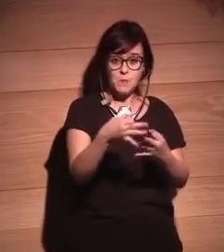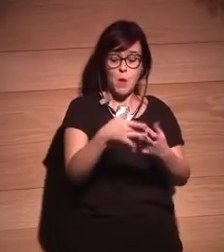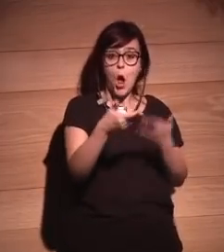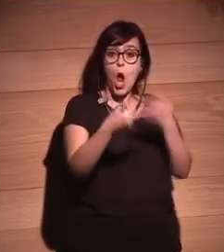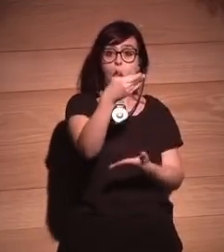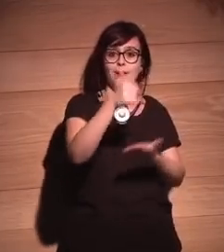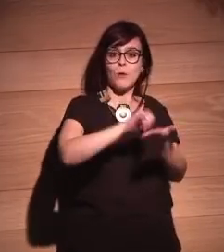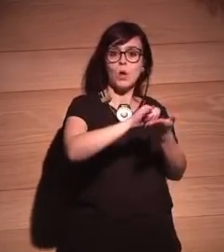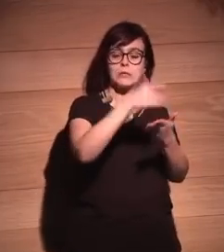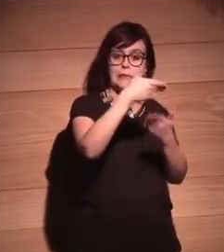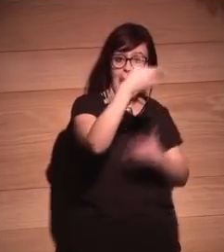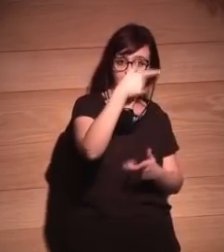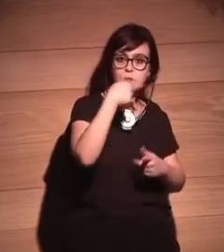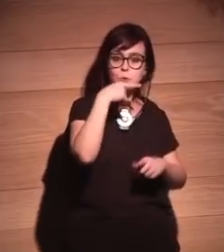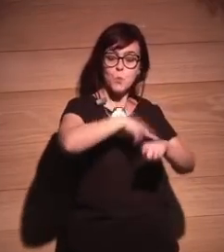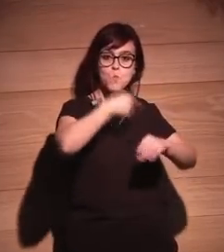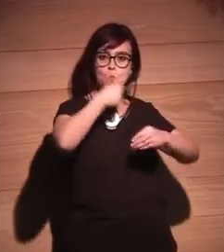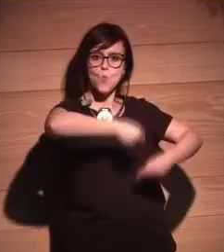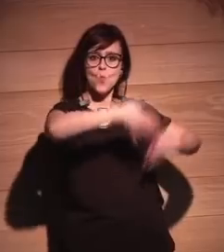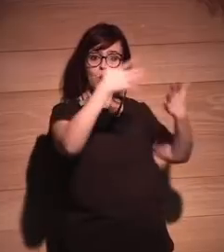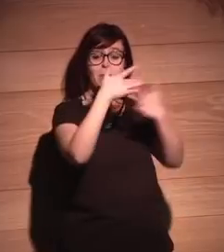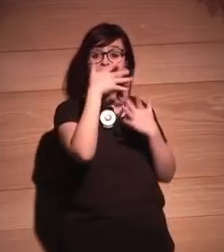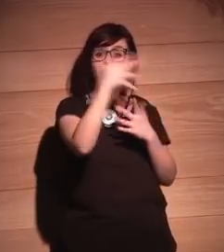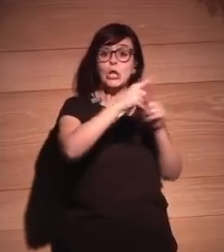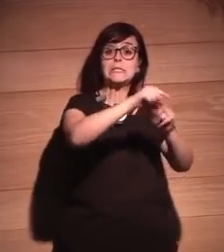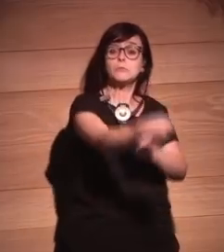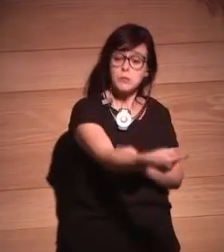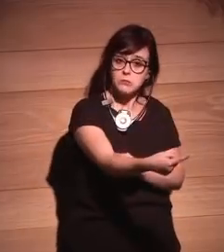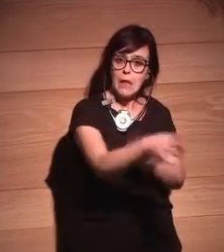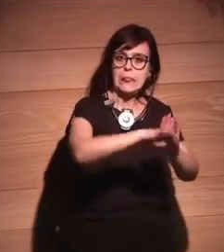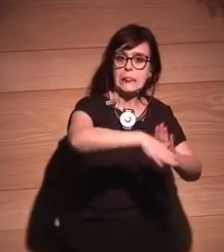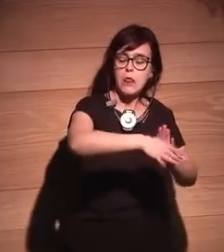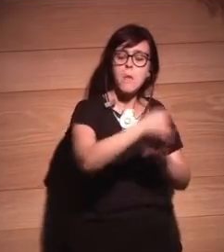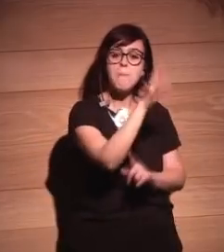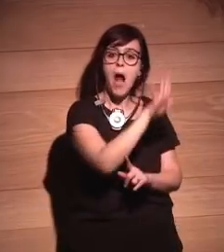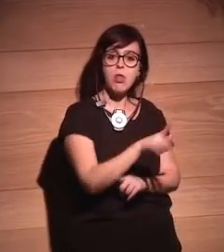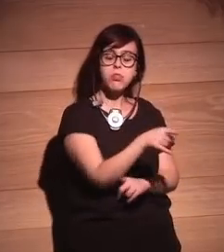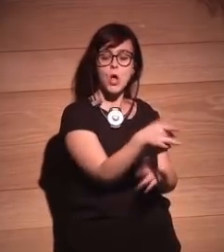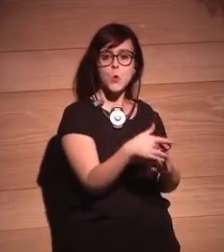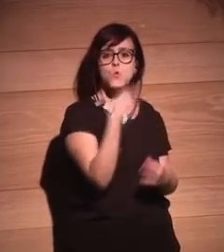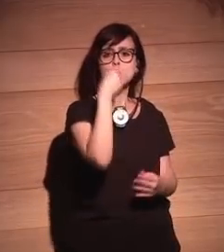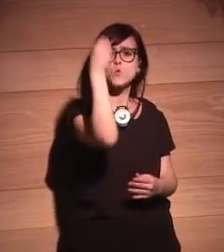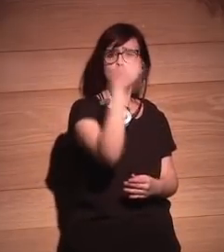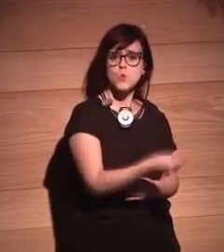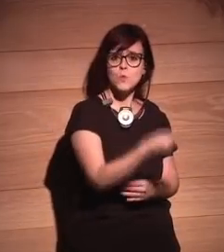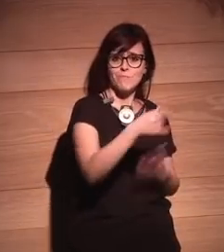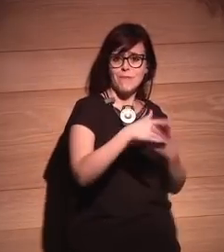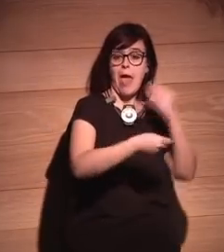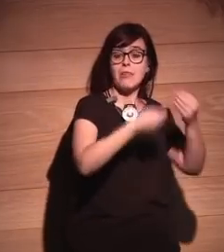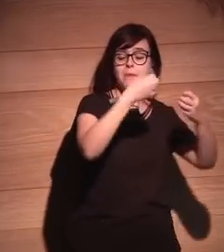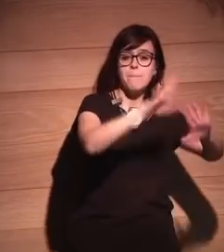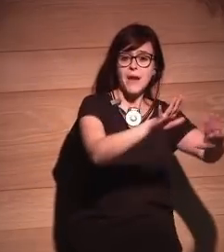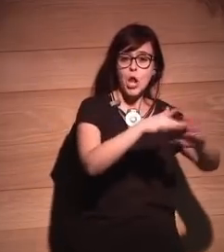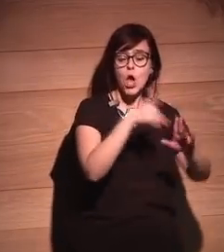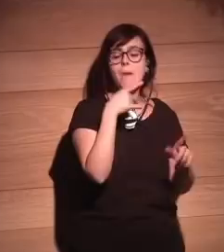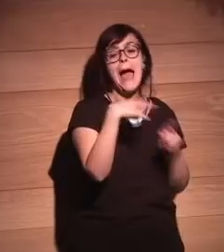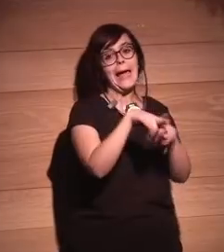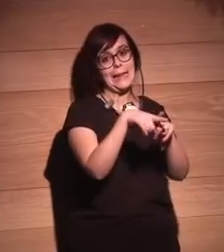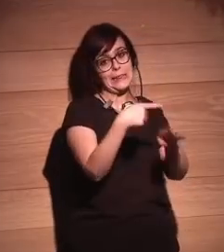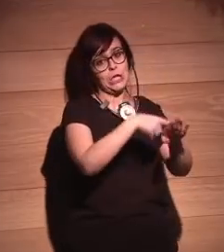tipo el New York Times. Felicidades, enhorabuena, han llegado ustedes 5 años tarde, siguen pensando que ustedes lo hacen bien y es fenomenal. Pero bueno, por no ser